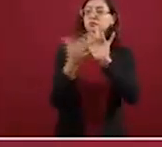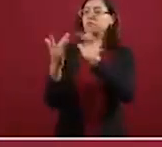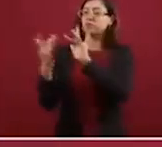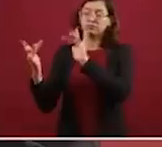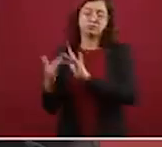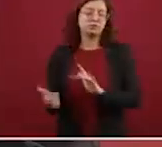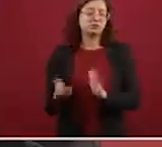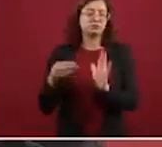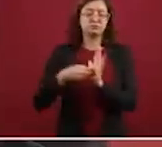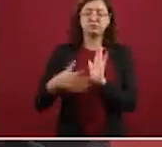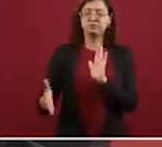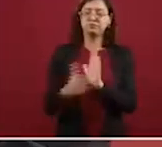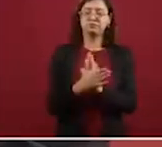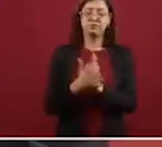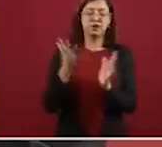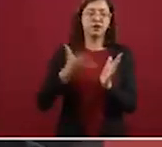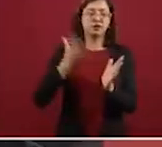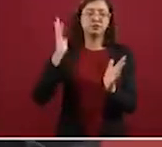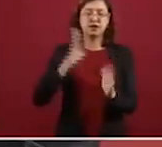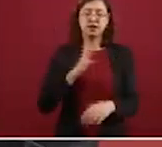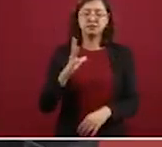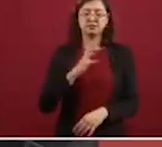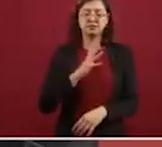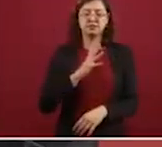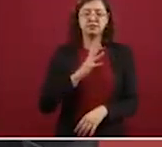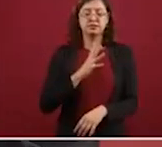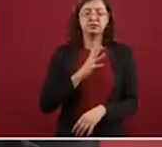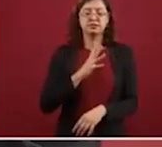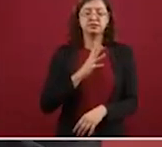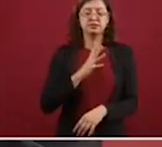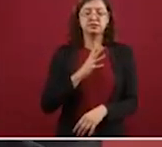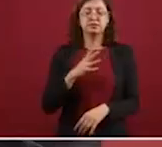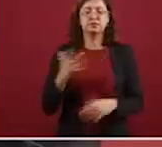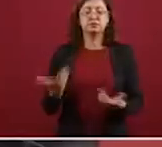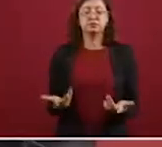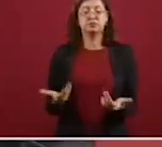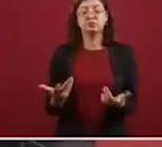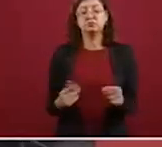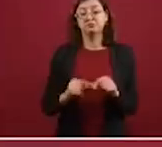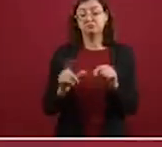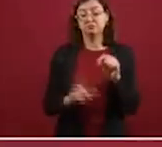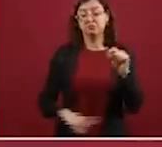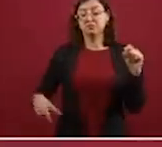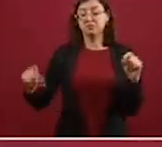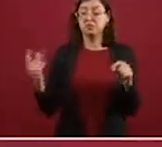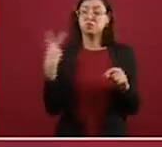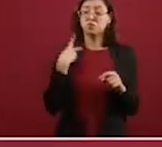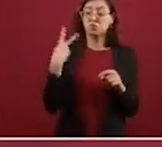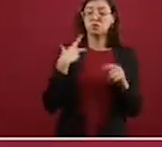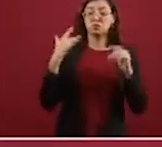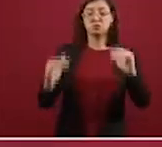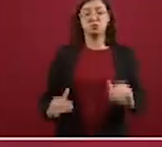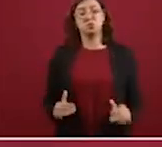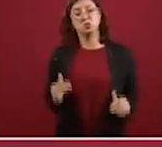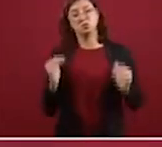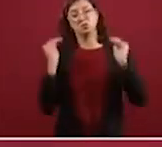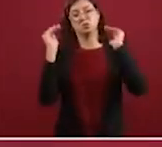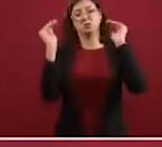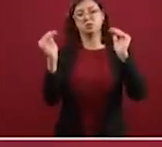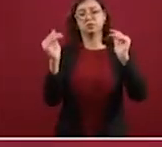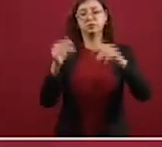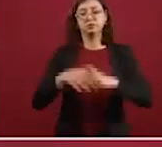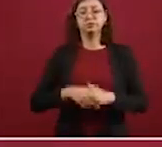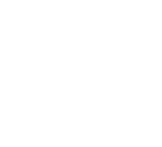política exterior de méxico es algo que enaltece a mexico